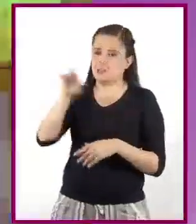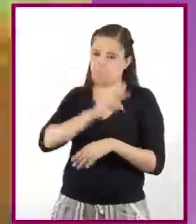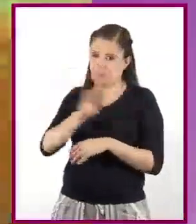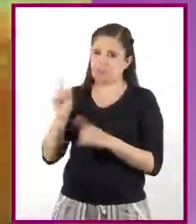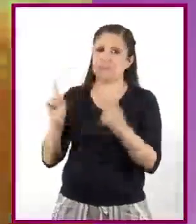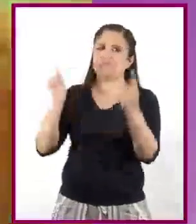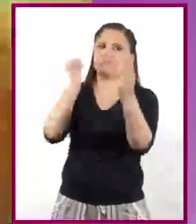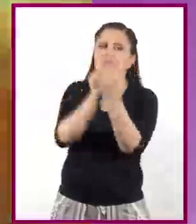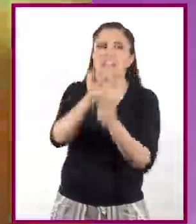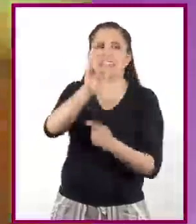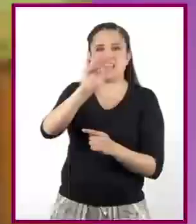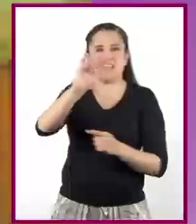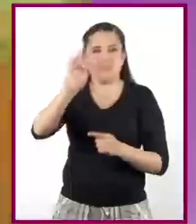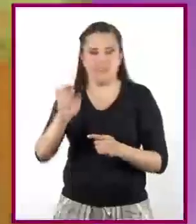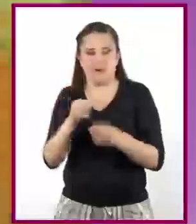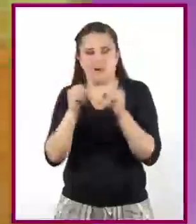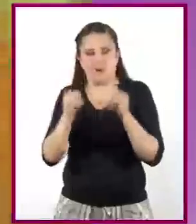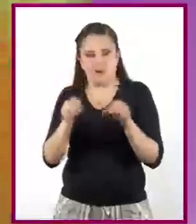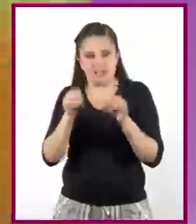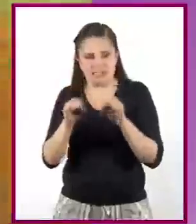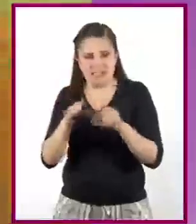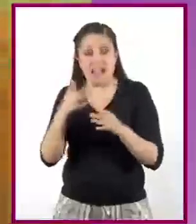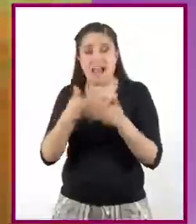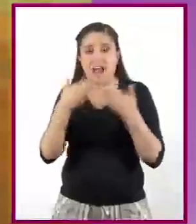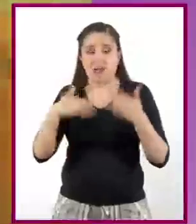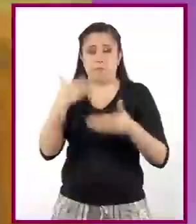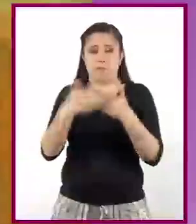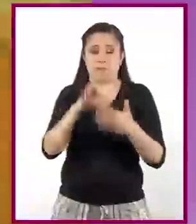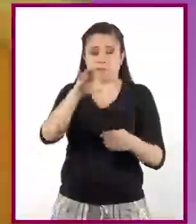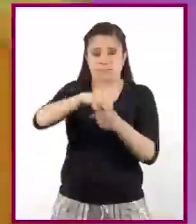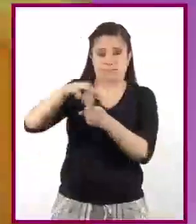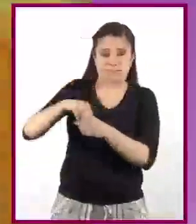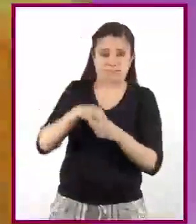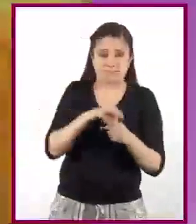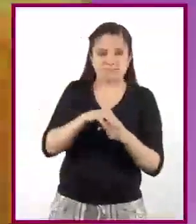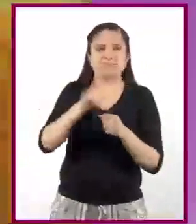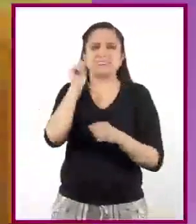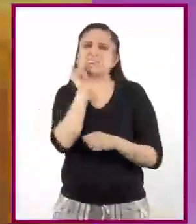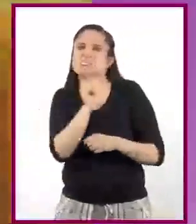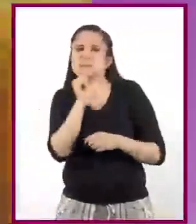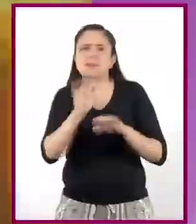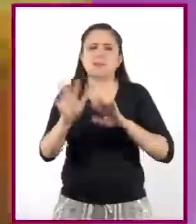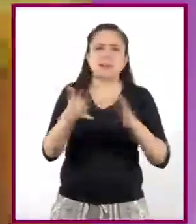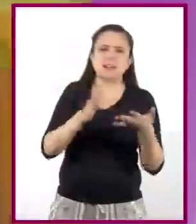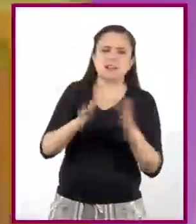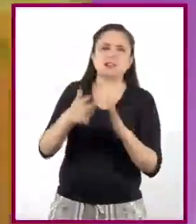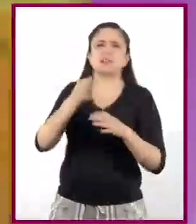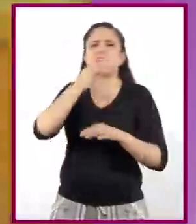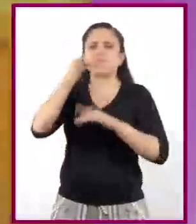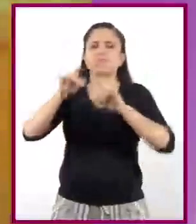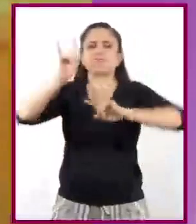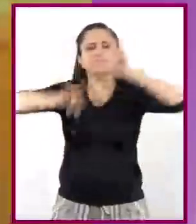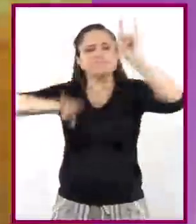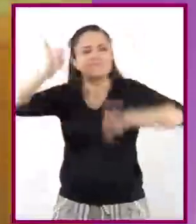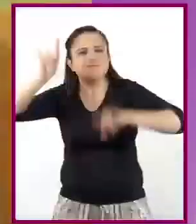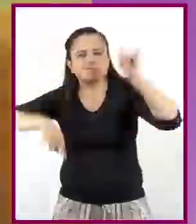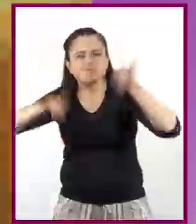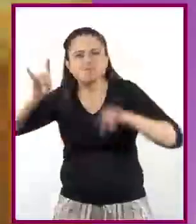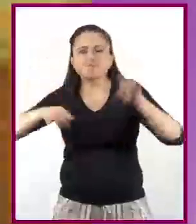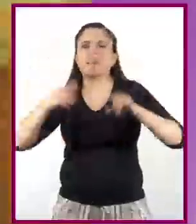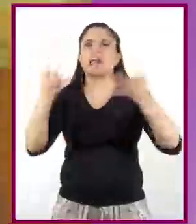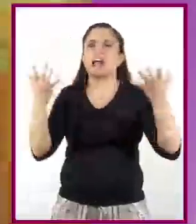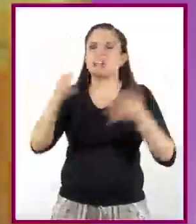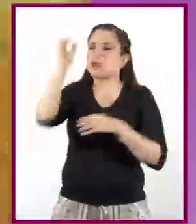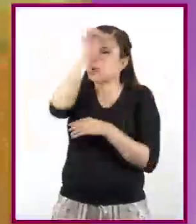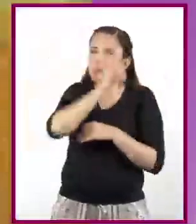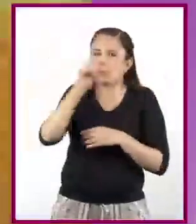las oficinas del IFE. De hecho, ahora que va a haber elecciones pronto, normalmente se hacen campañas por parte del IFE en donde se recopila pues